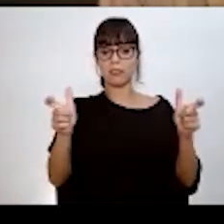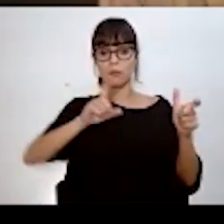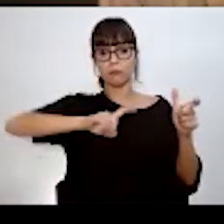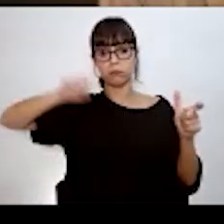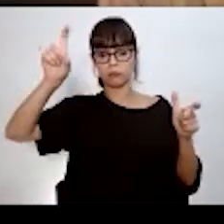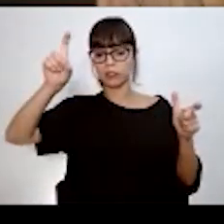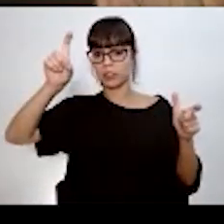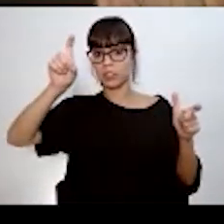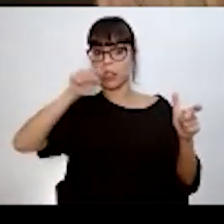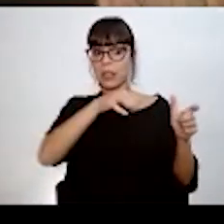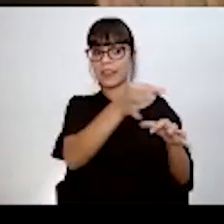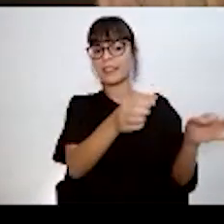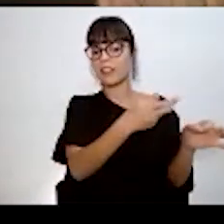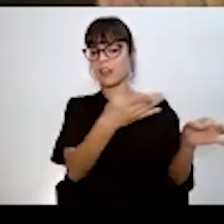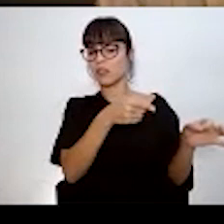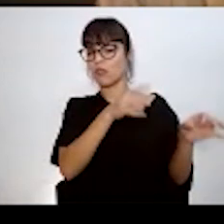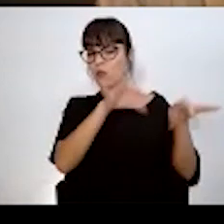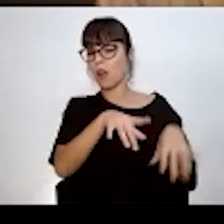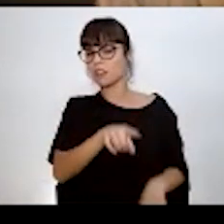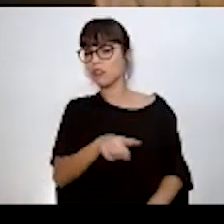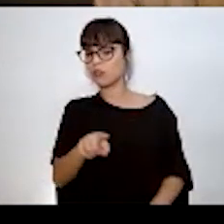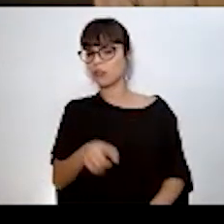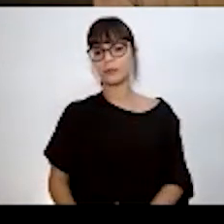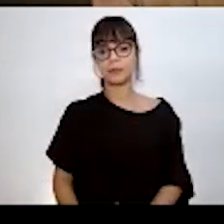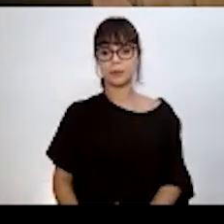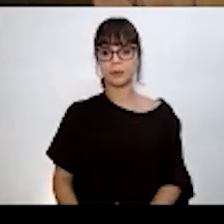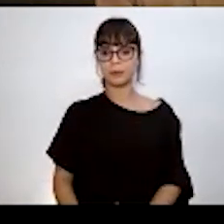la izquierda. Esa era la primera cuestión.